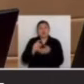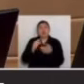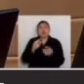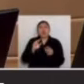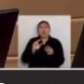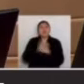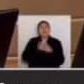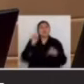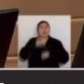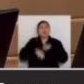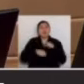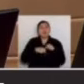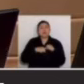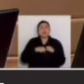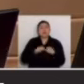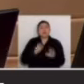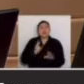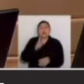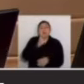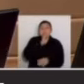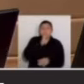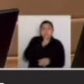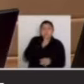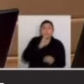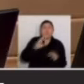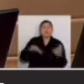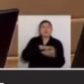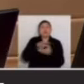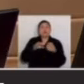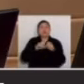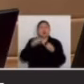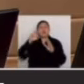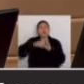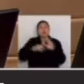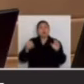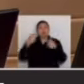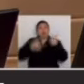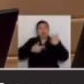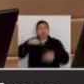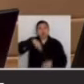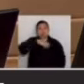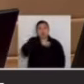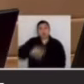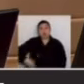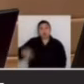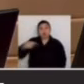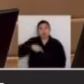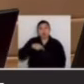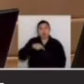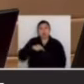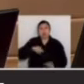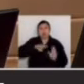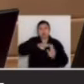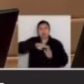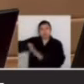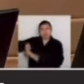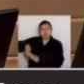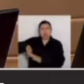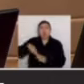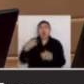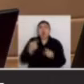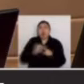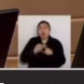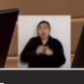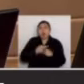robo. El daño que le hicieron al sistema político, al proyecto político, a este gobierno, hoy día lo quieren tapar. Y además, abusando de los